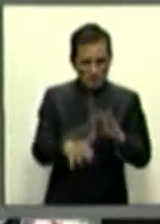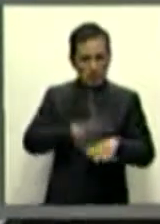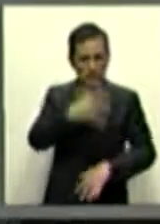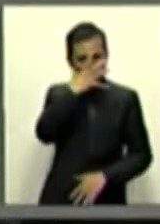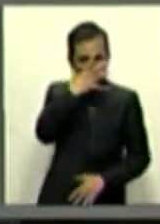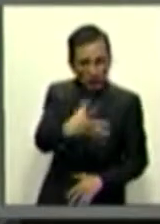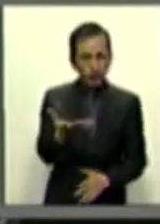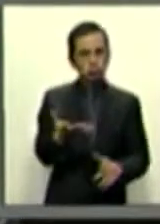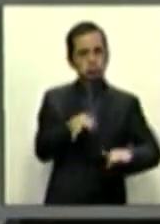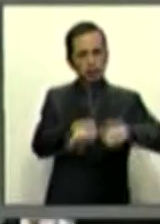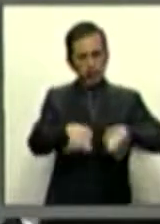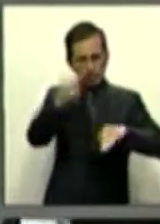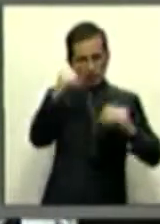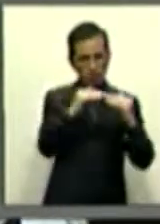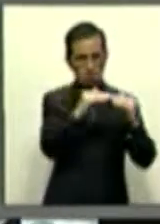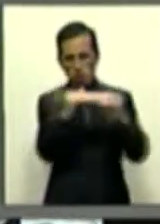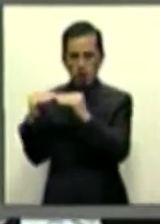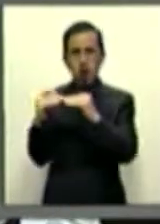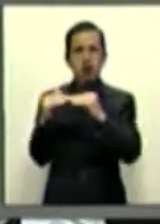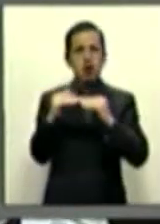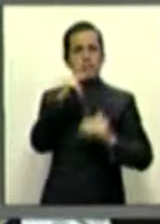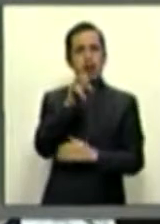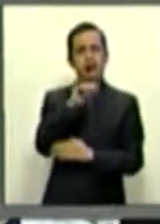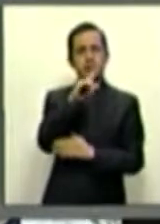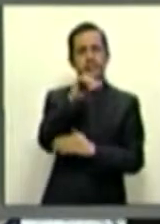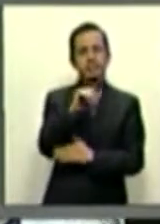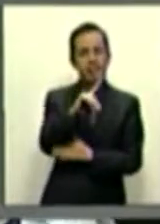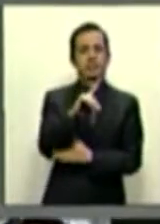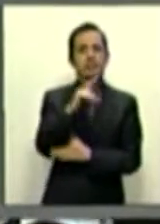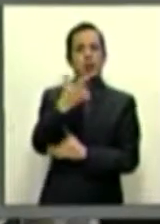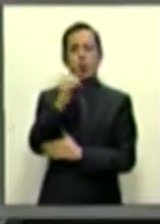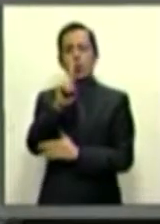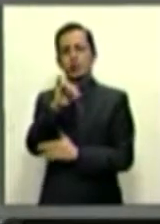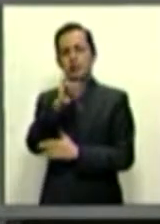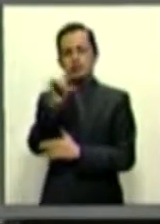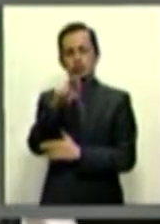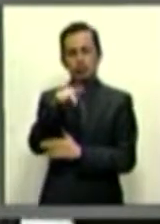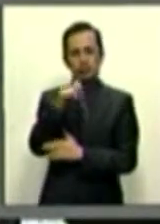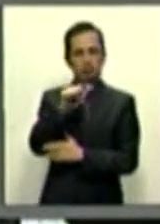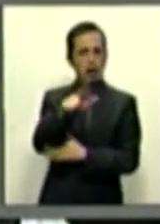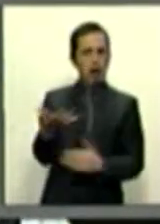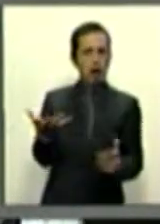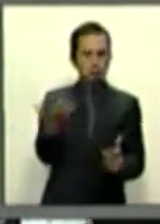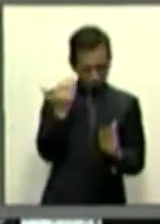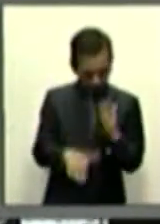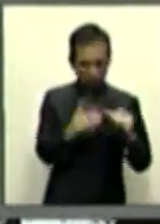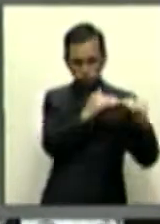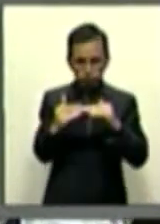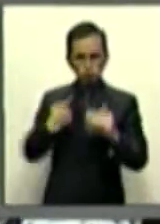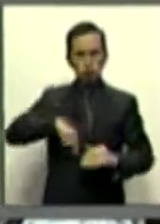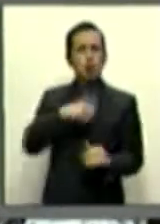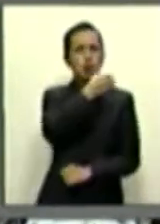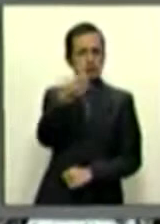vertical. Tiene la ley orgánica deficiencias graves. ¿Cómo nos organizamos nosotros? ¿Cuál es